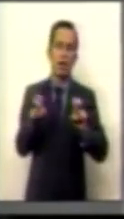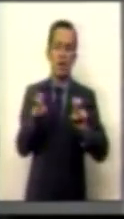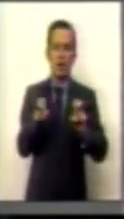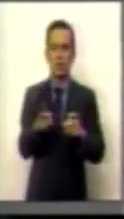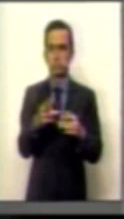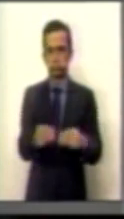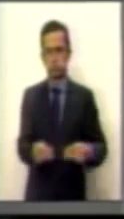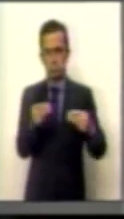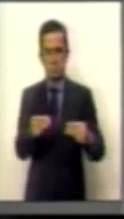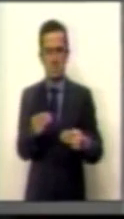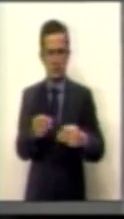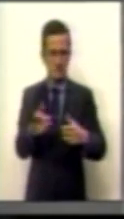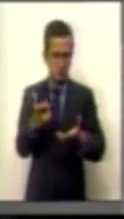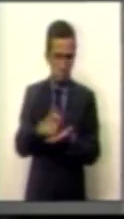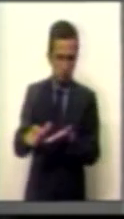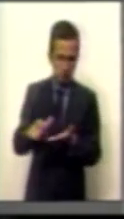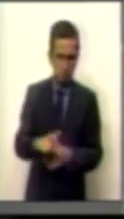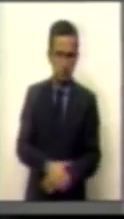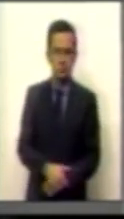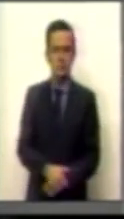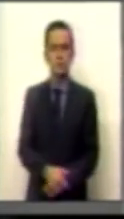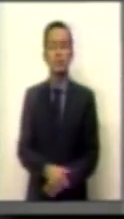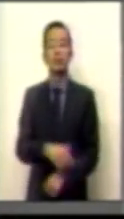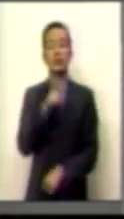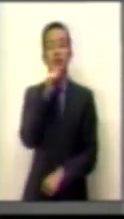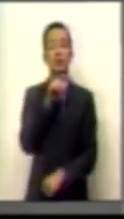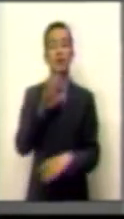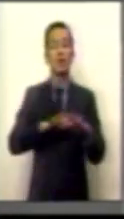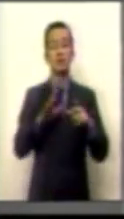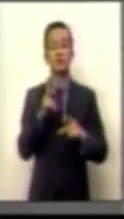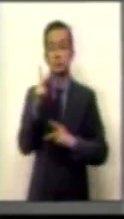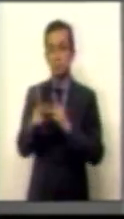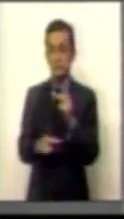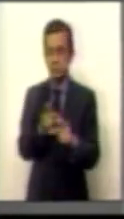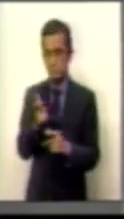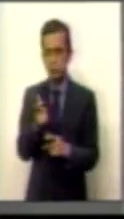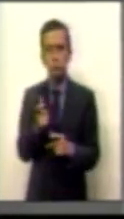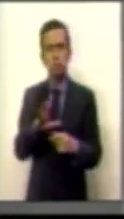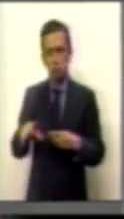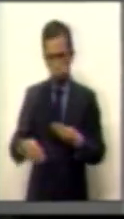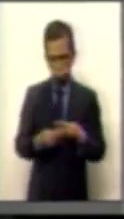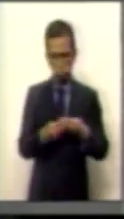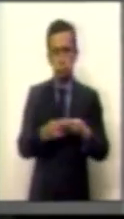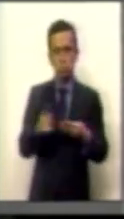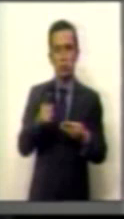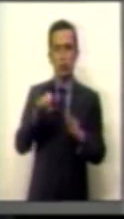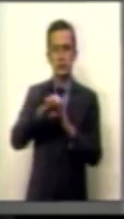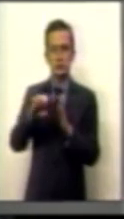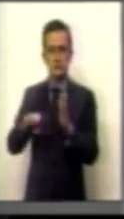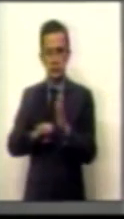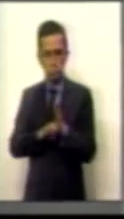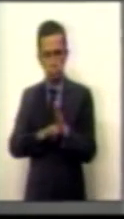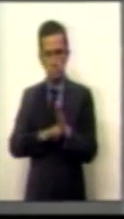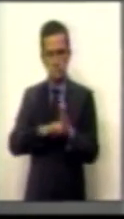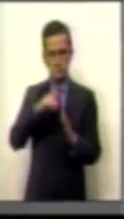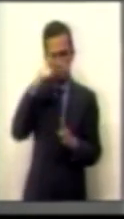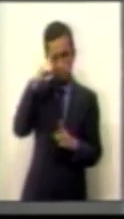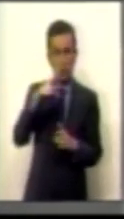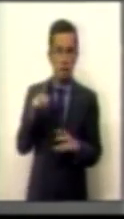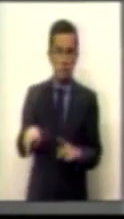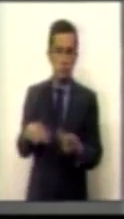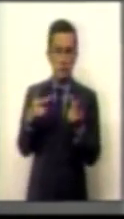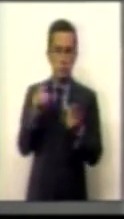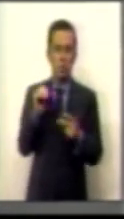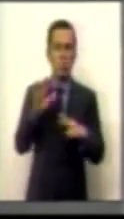se simulan esos préstamos de dinero suscribiendo escrituras, a veces de venta, y a veces otorgando